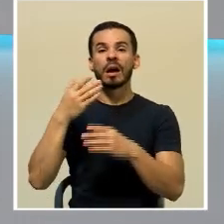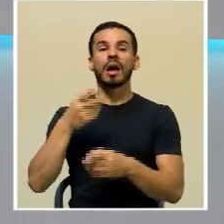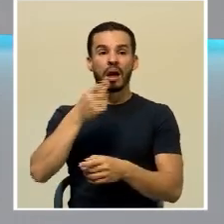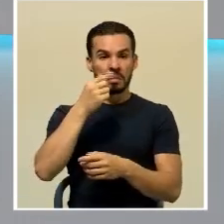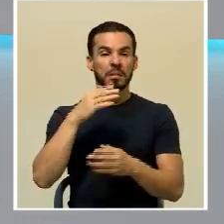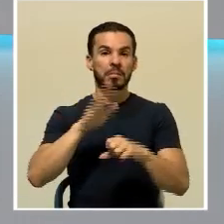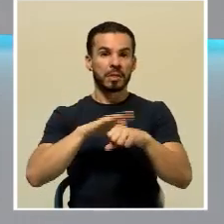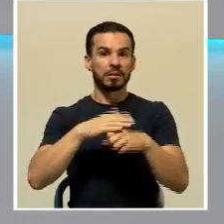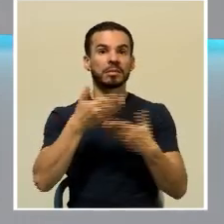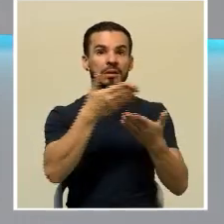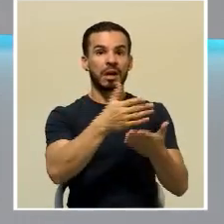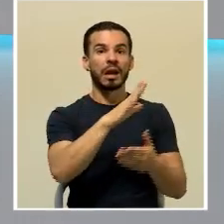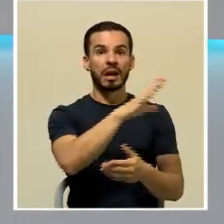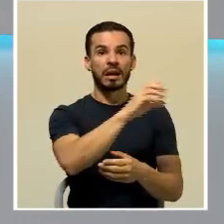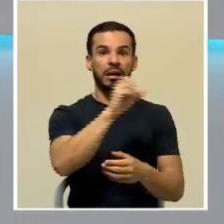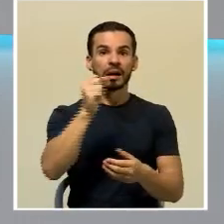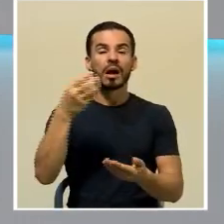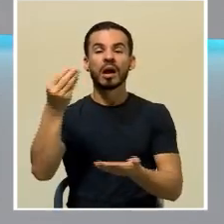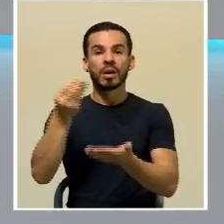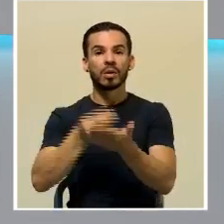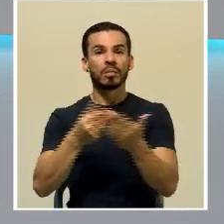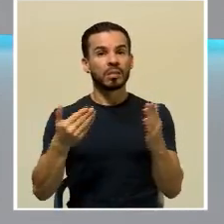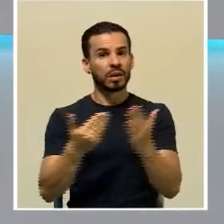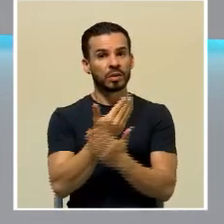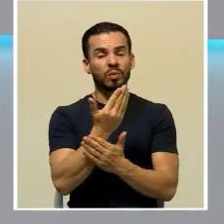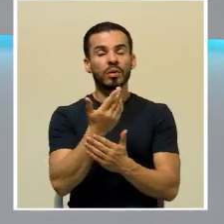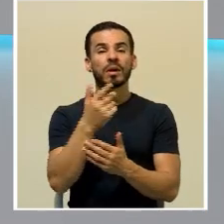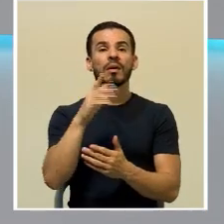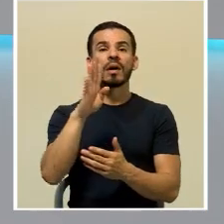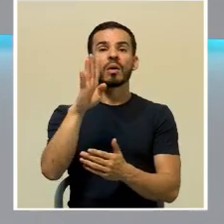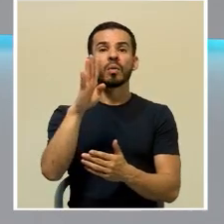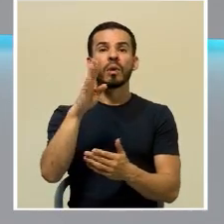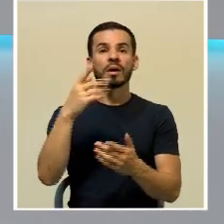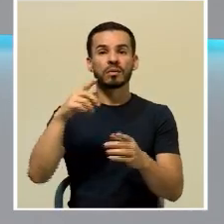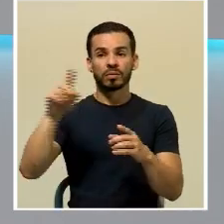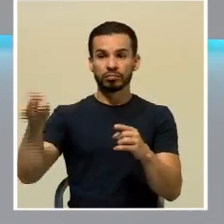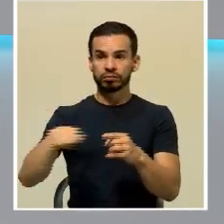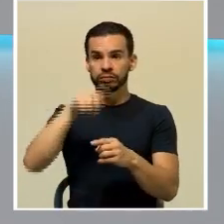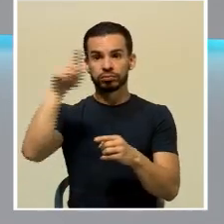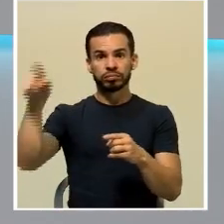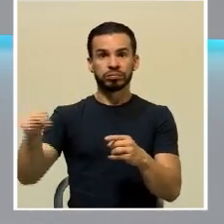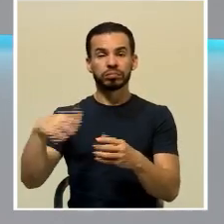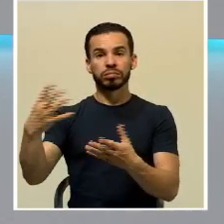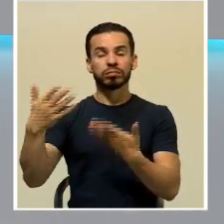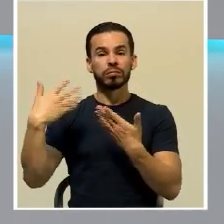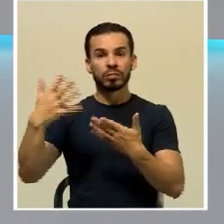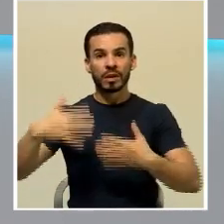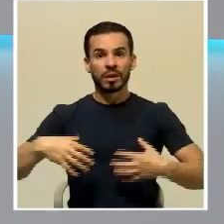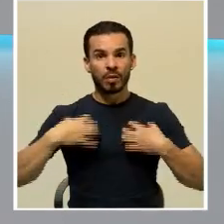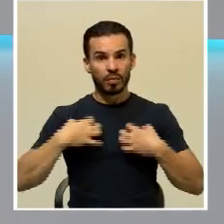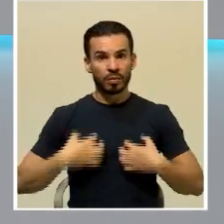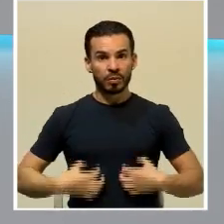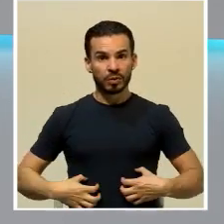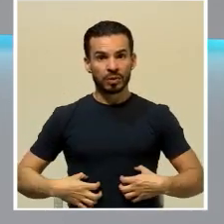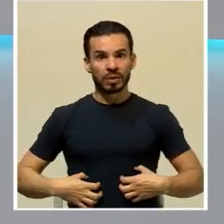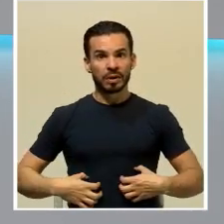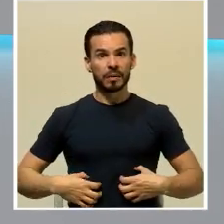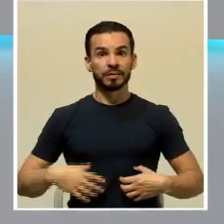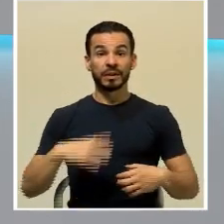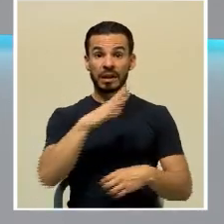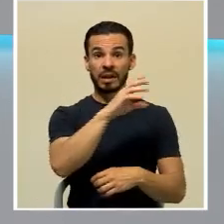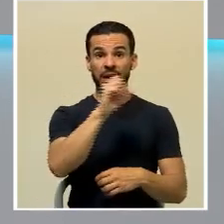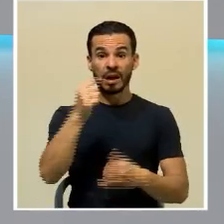Costarricense del Seguro Social una nueva compra, esta vez de 4 ventiladores pulmonares. A la fecha, la Caja